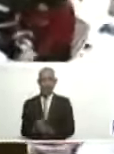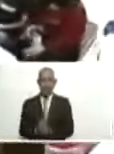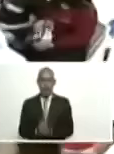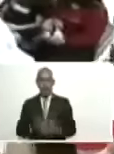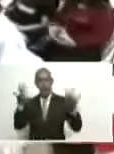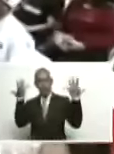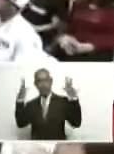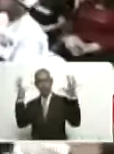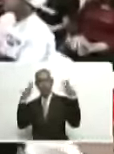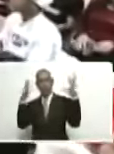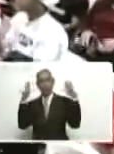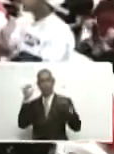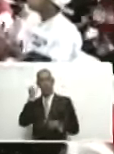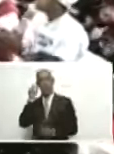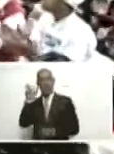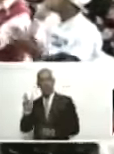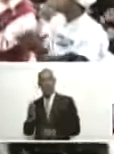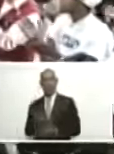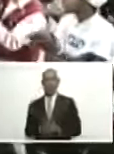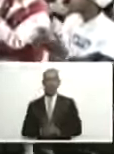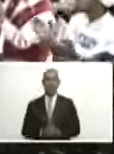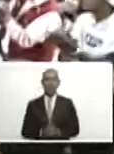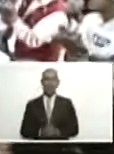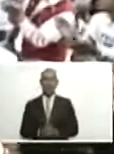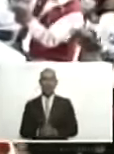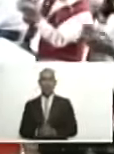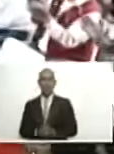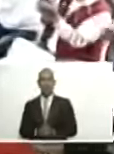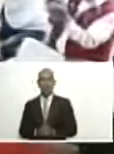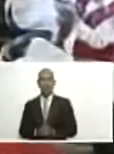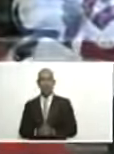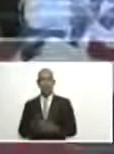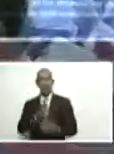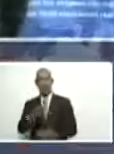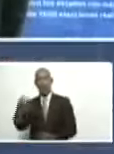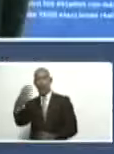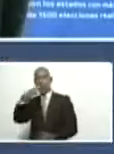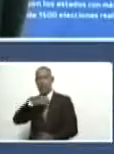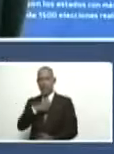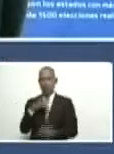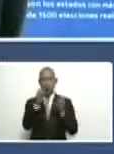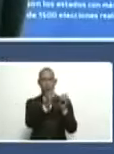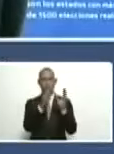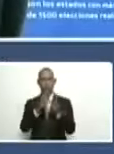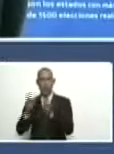aplauso a Bárbara, ¿vale? Gracias. Campeones de organización.